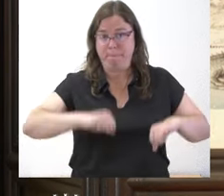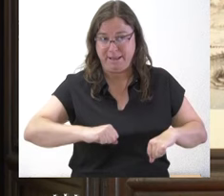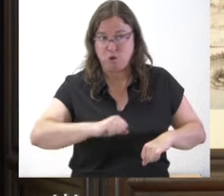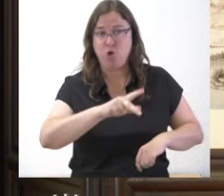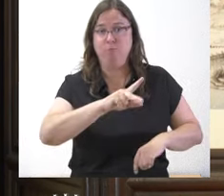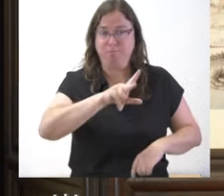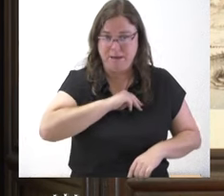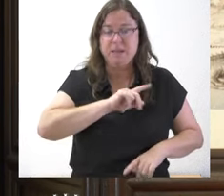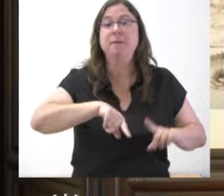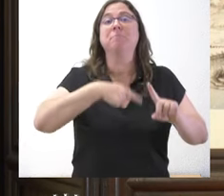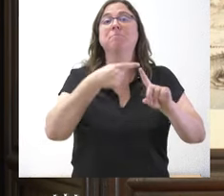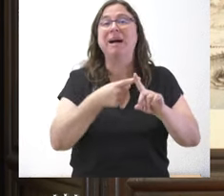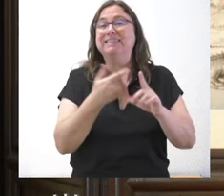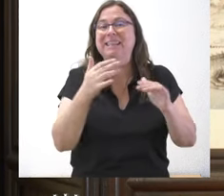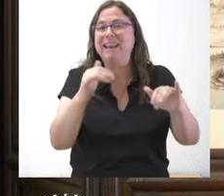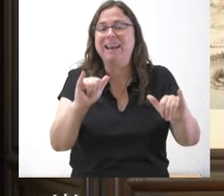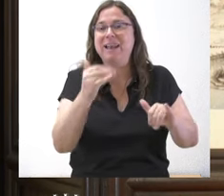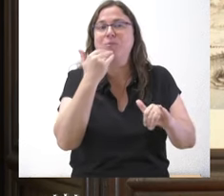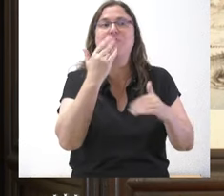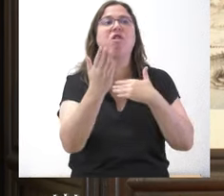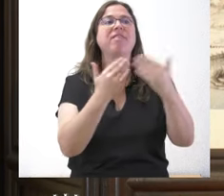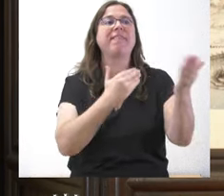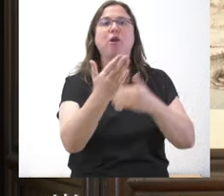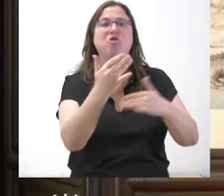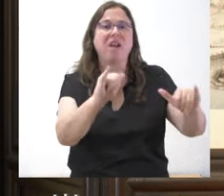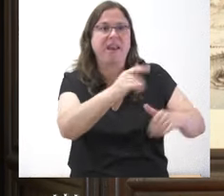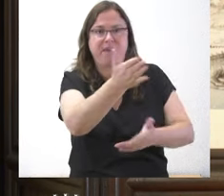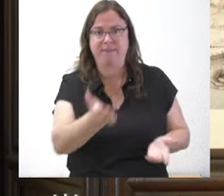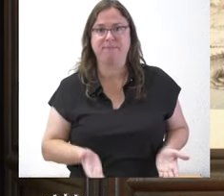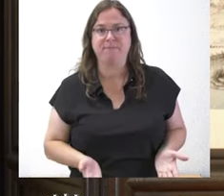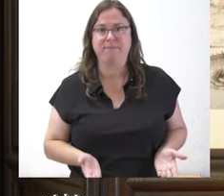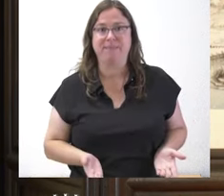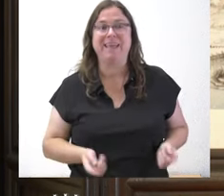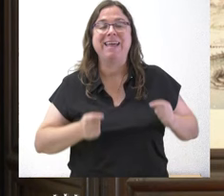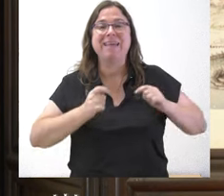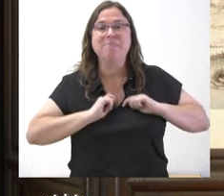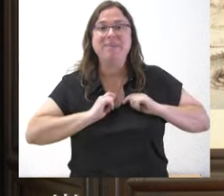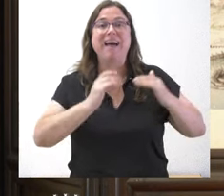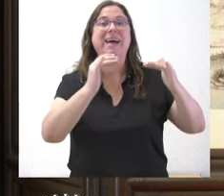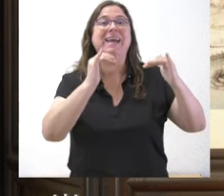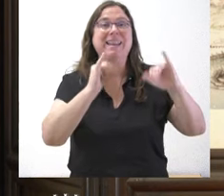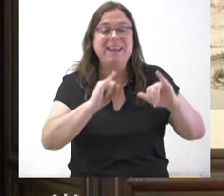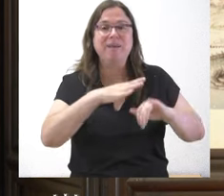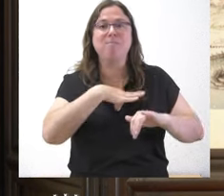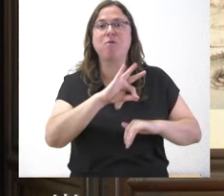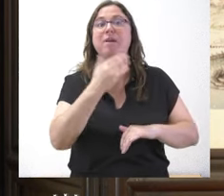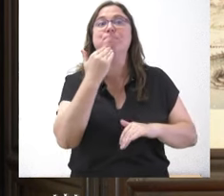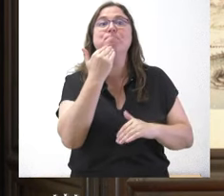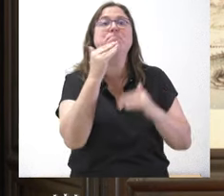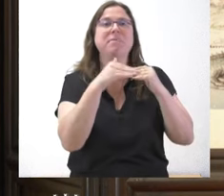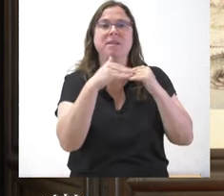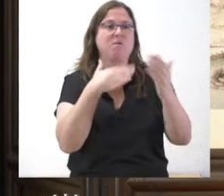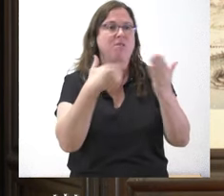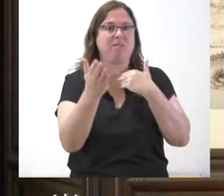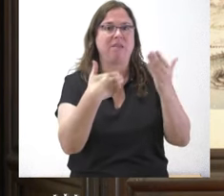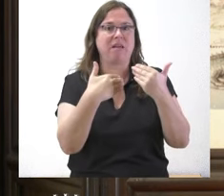tan siquiera el diálogo es que no nos dieron representantes para poder dialogar y hablar